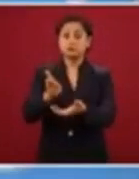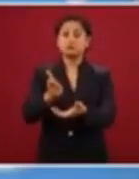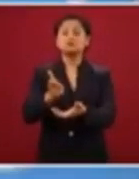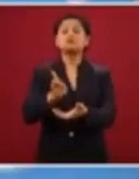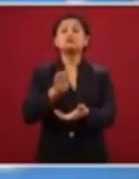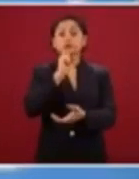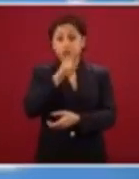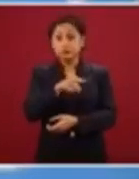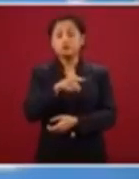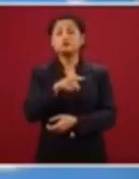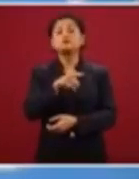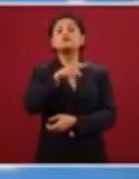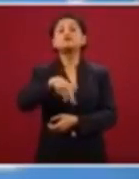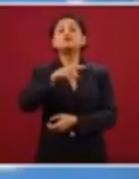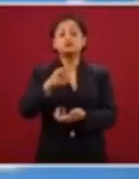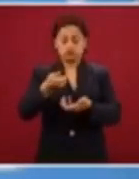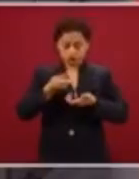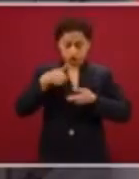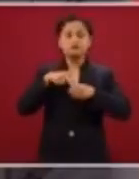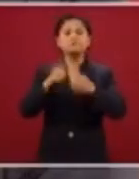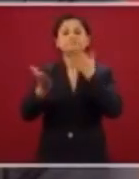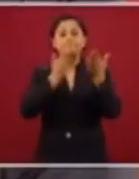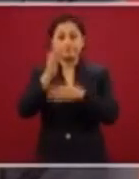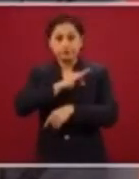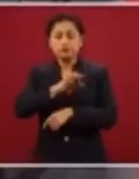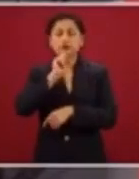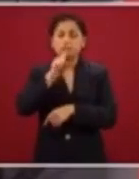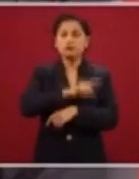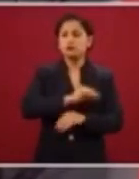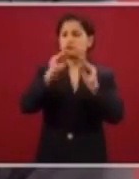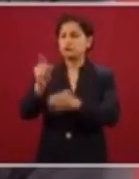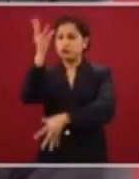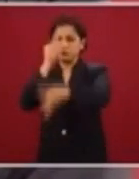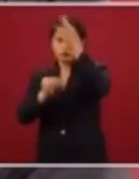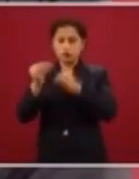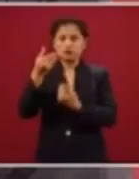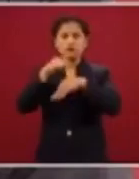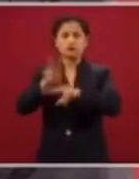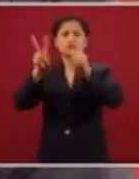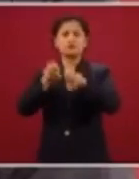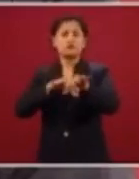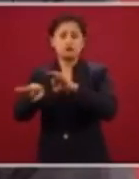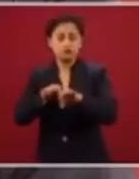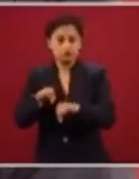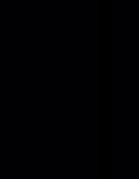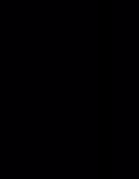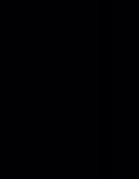y también becas para capacitarse en el trabajo.